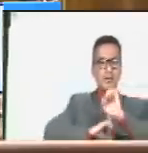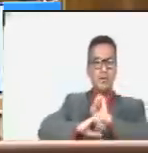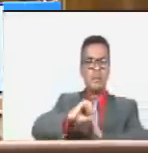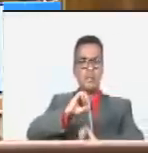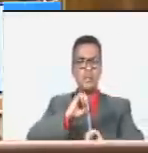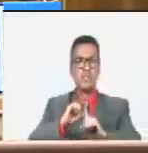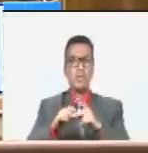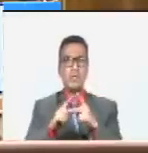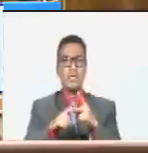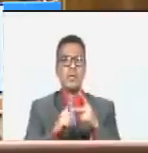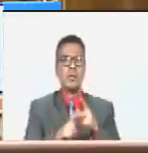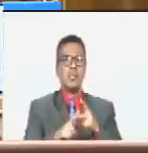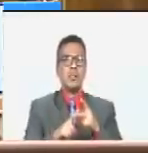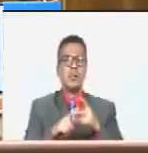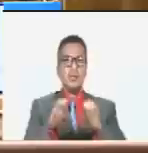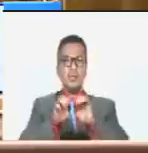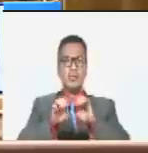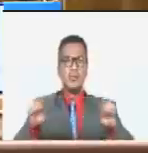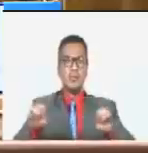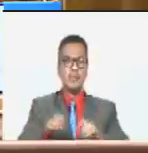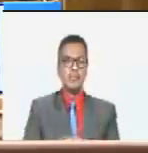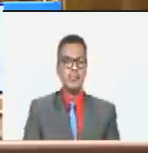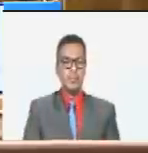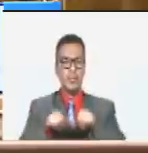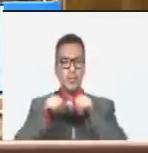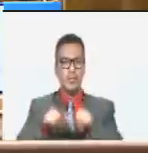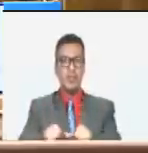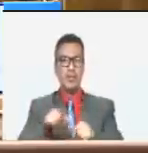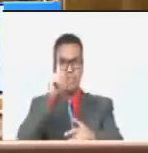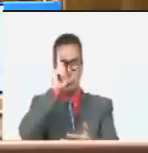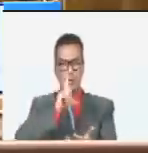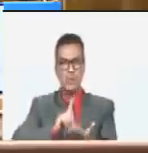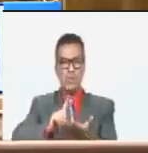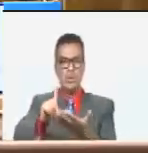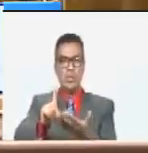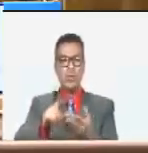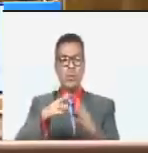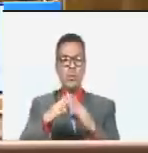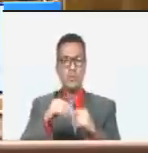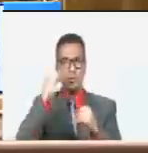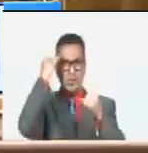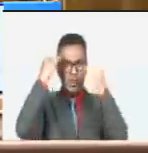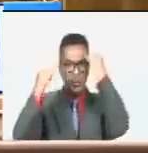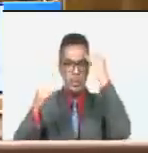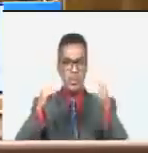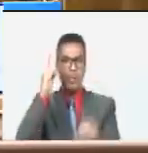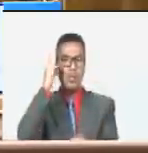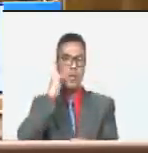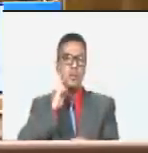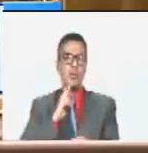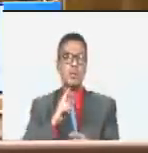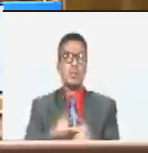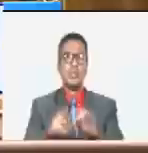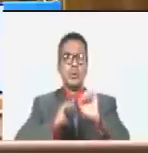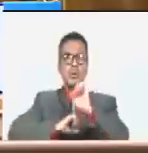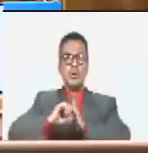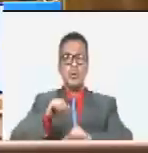la educación, quien se mantuvo leal a sus principios e ideales bolivarianos en defensa permanente